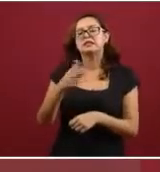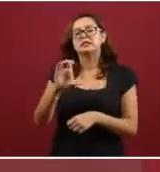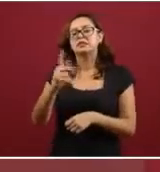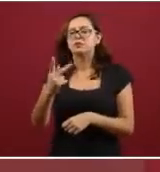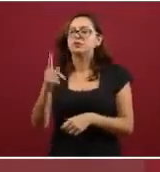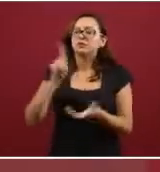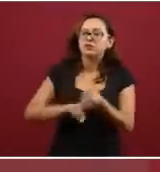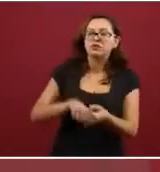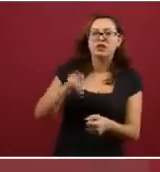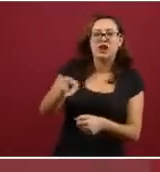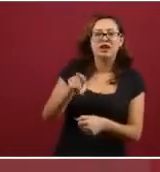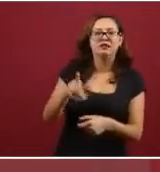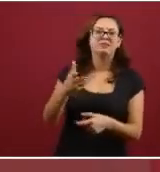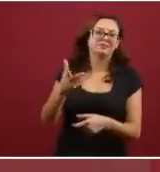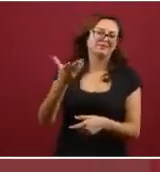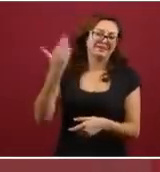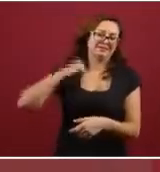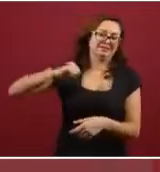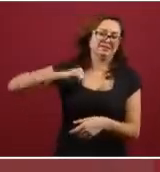O sea,